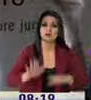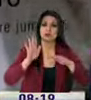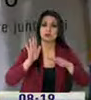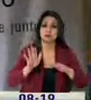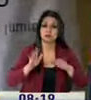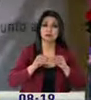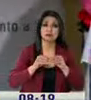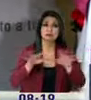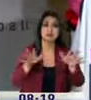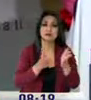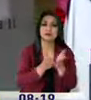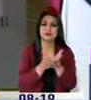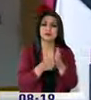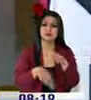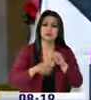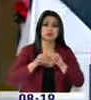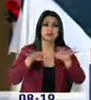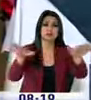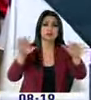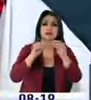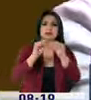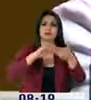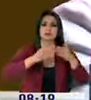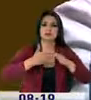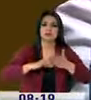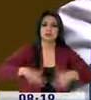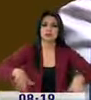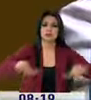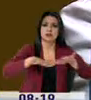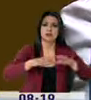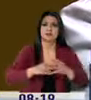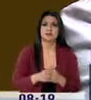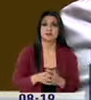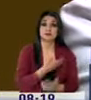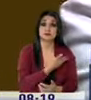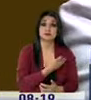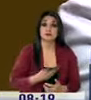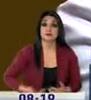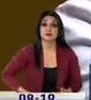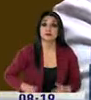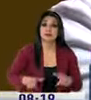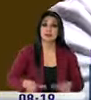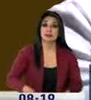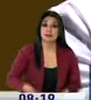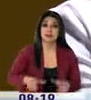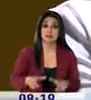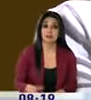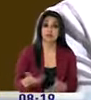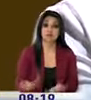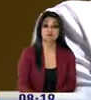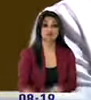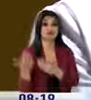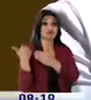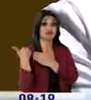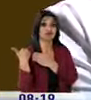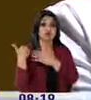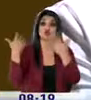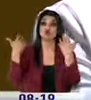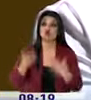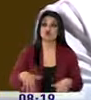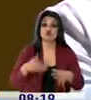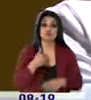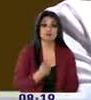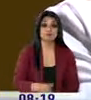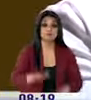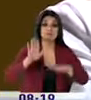de llevar este servicio básico a otras comunidades. El señor presidente Lenín Moreno me ha puesto el gran reto y el